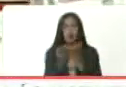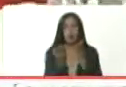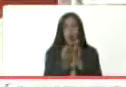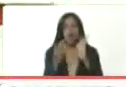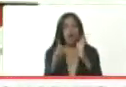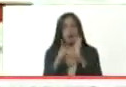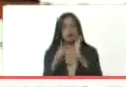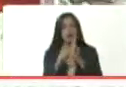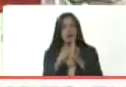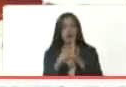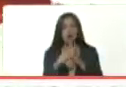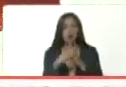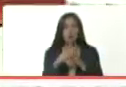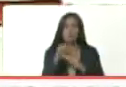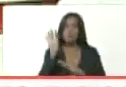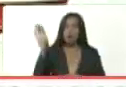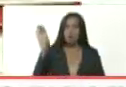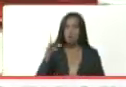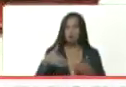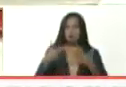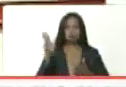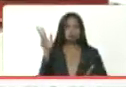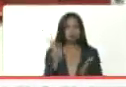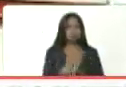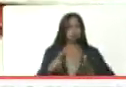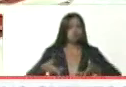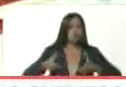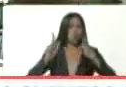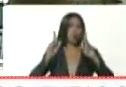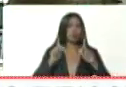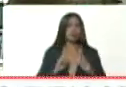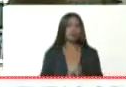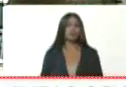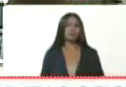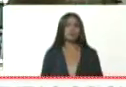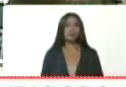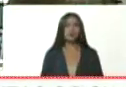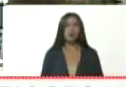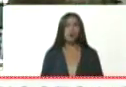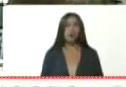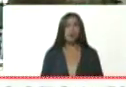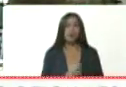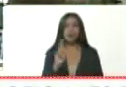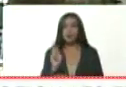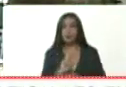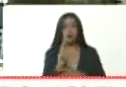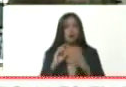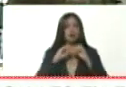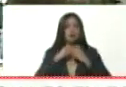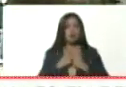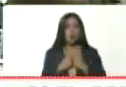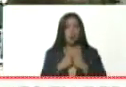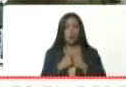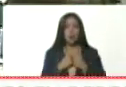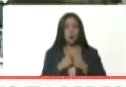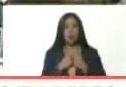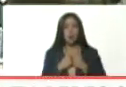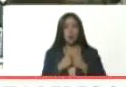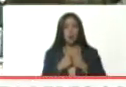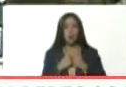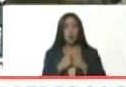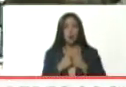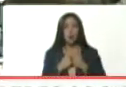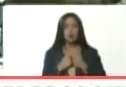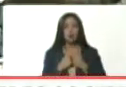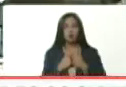para el país aprobado compras inmediatos haré todos los tours almeida